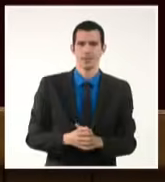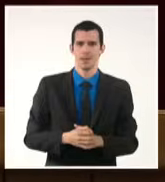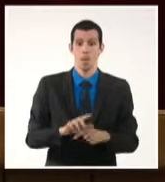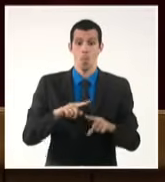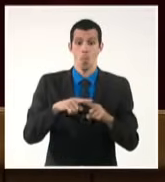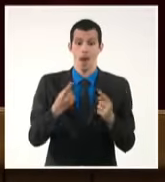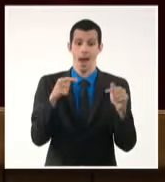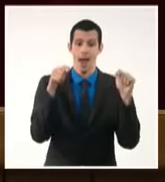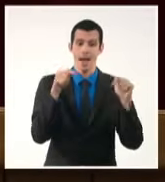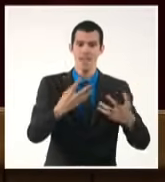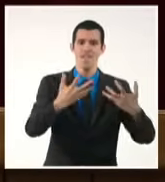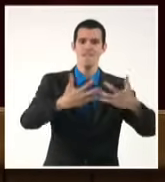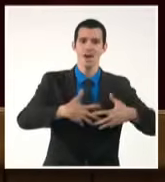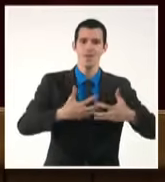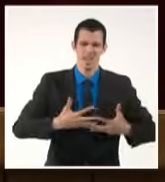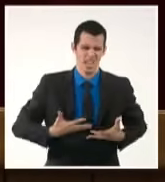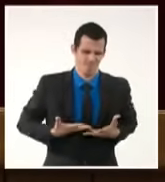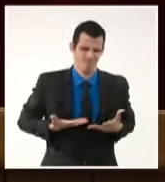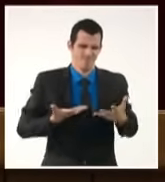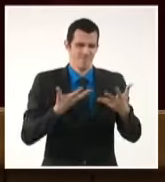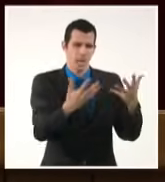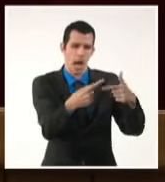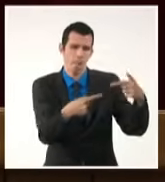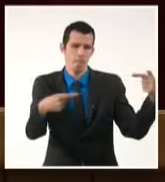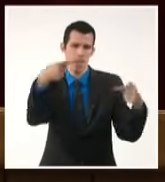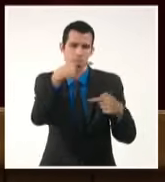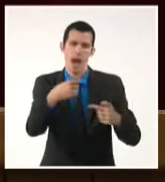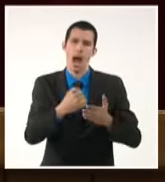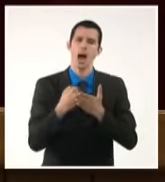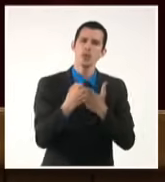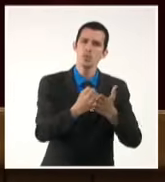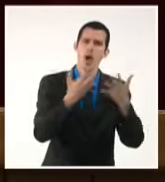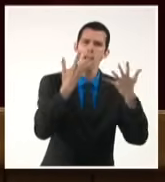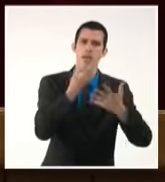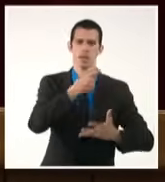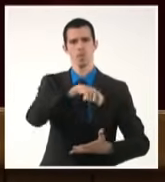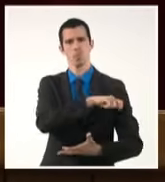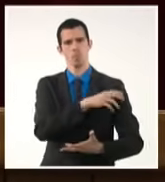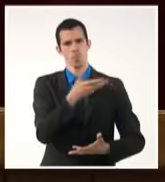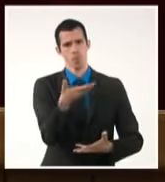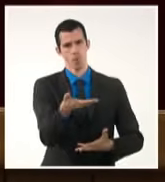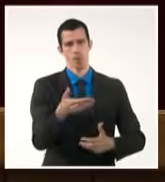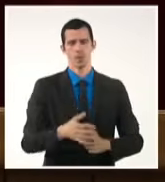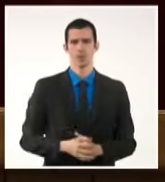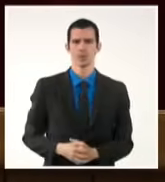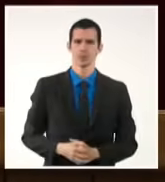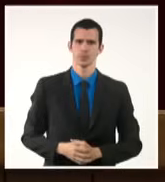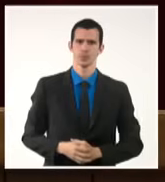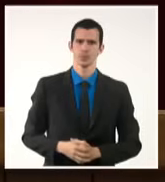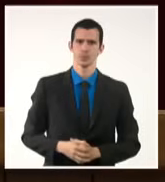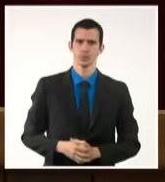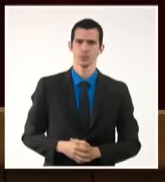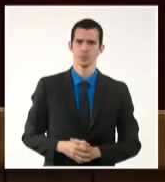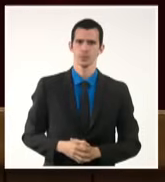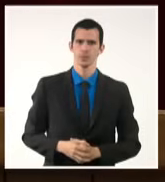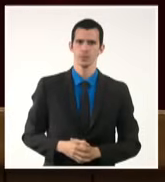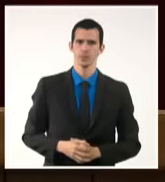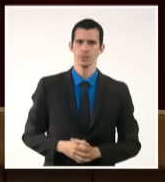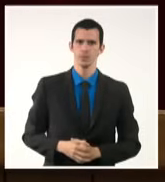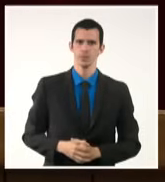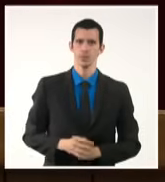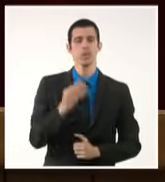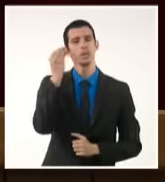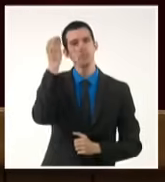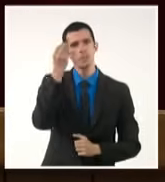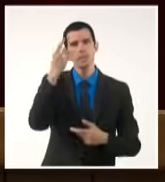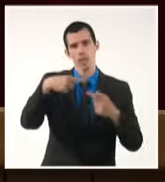de la República. En este sentido, se debe propiciar que cuenten con las condiciones para contribuir de la manera prevista